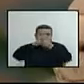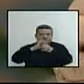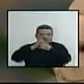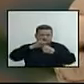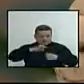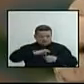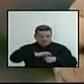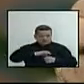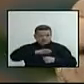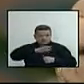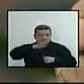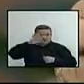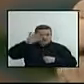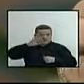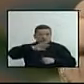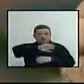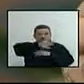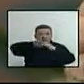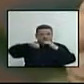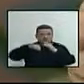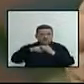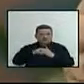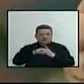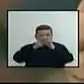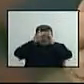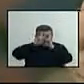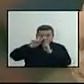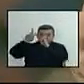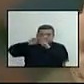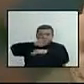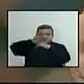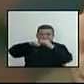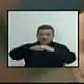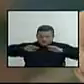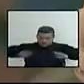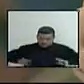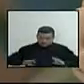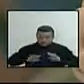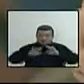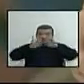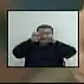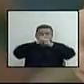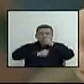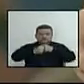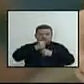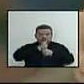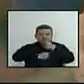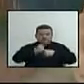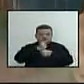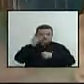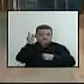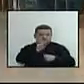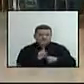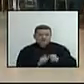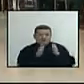en la unidad del Espíritu Santo, todo honor y toda gloria por los siglos de los